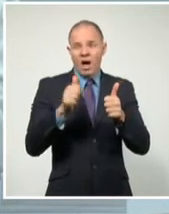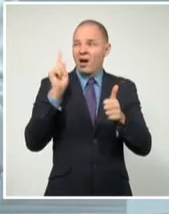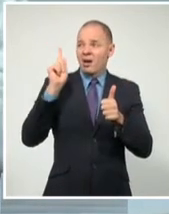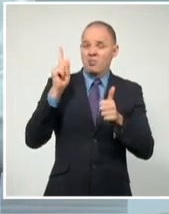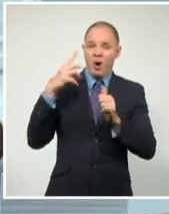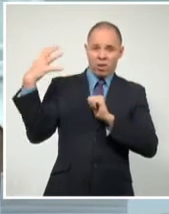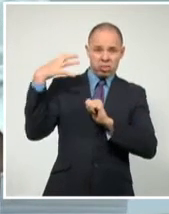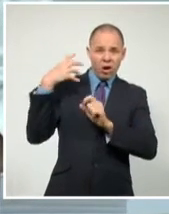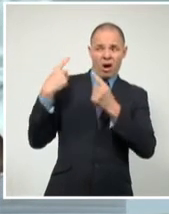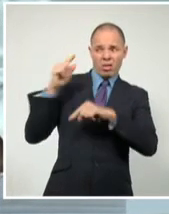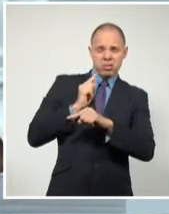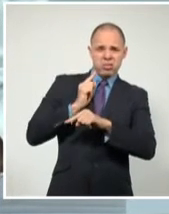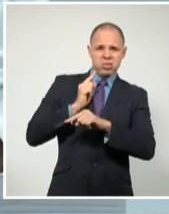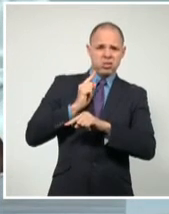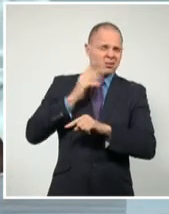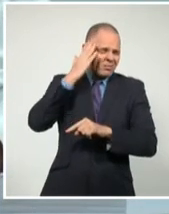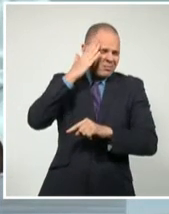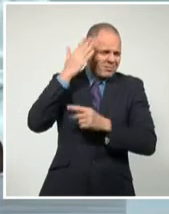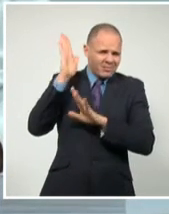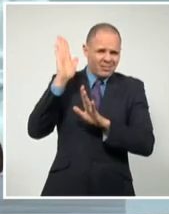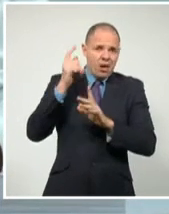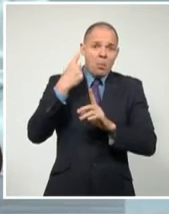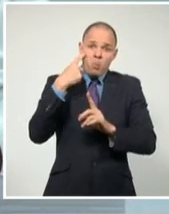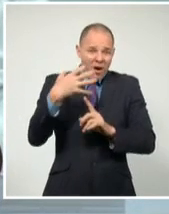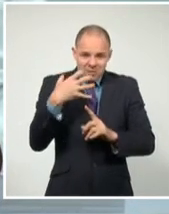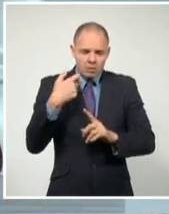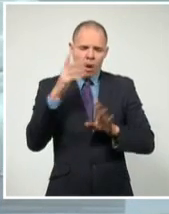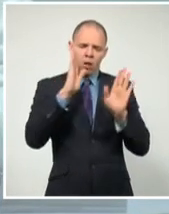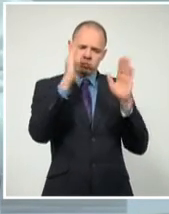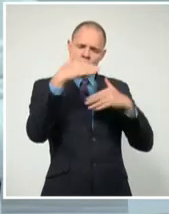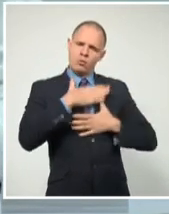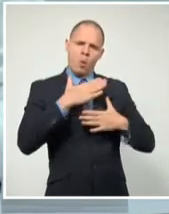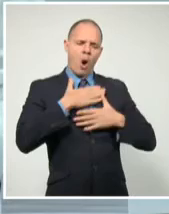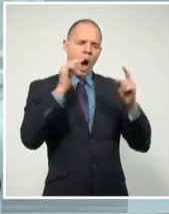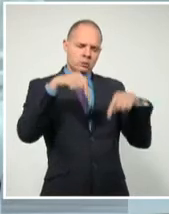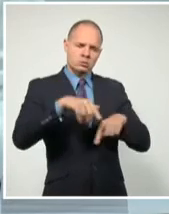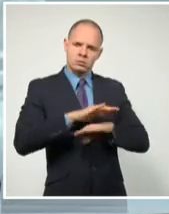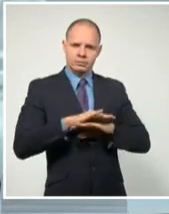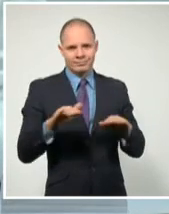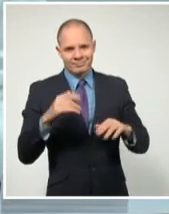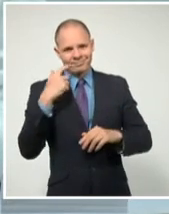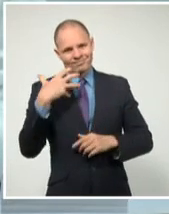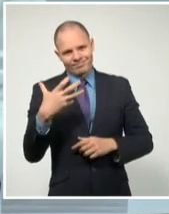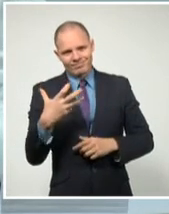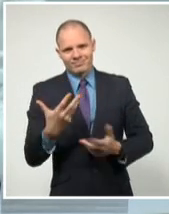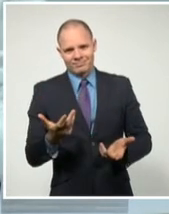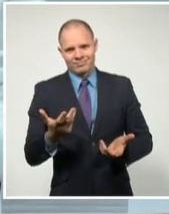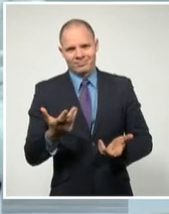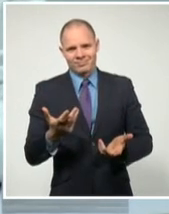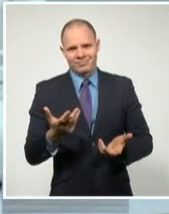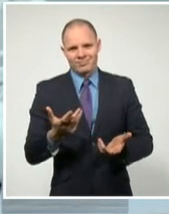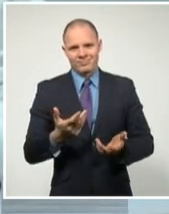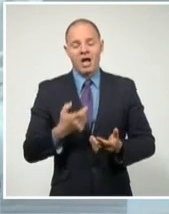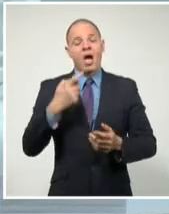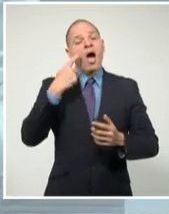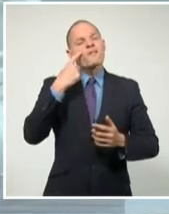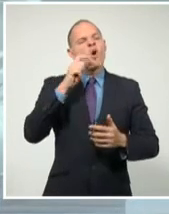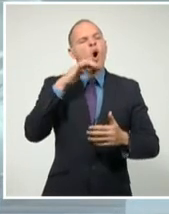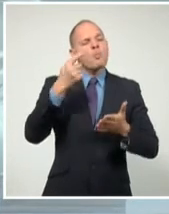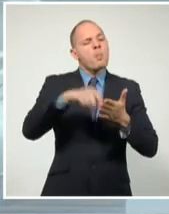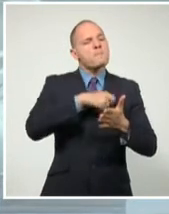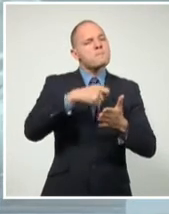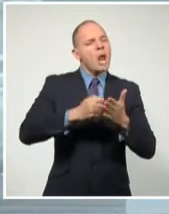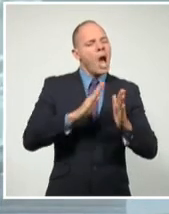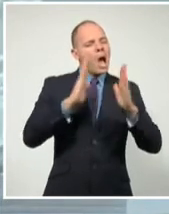crisis y que estimule las respuestas que necesitamos para impactar en el desarrollo económico y